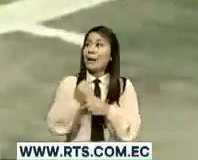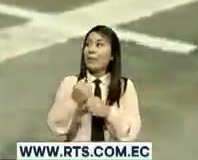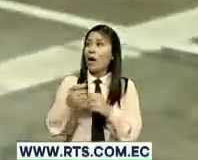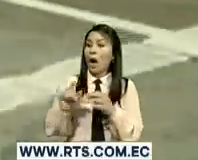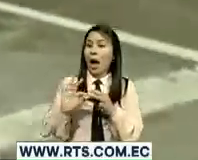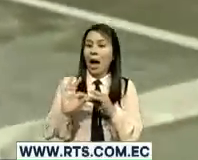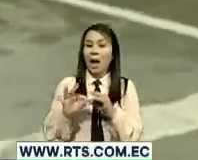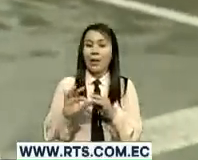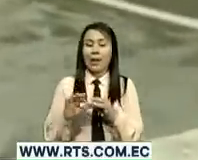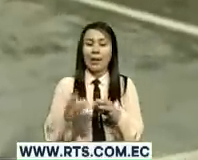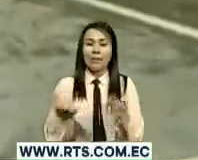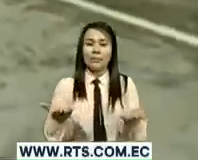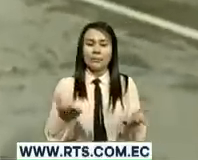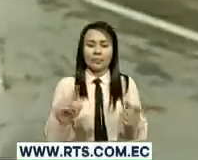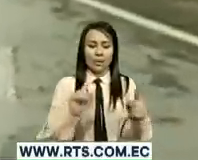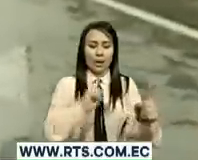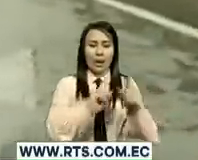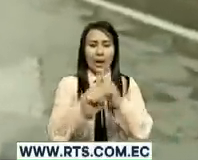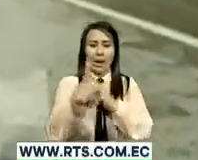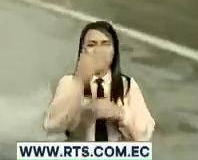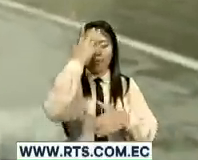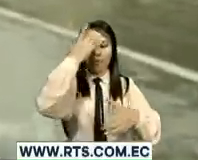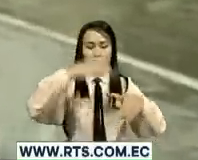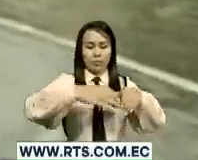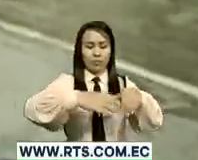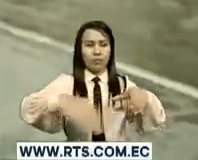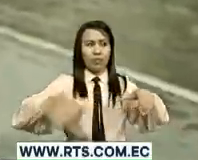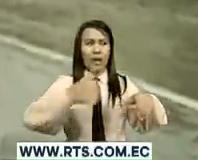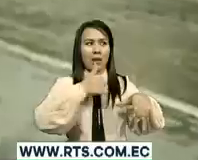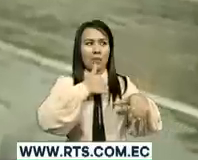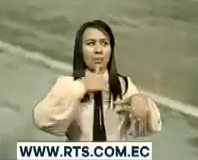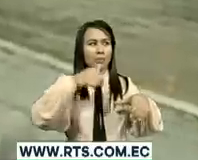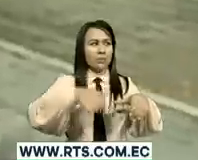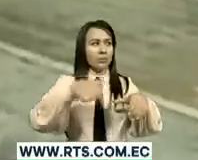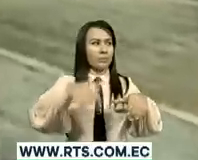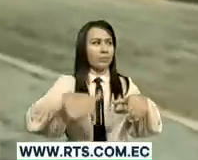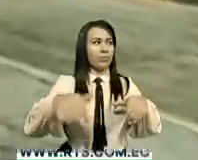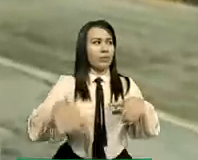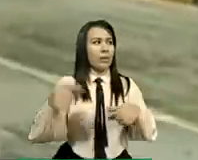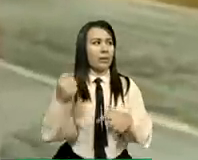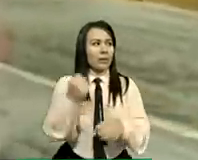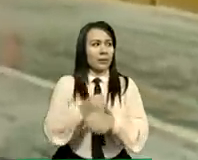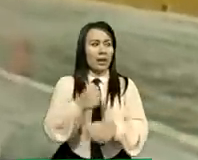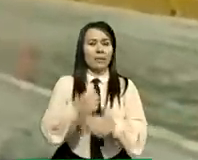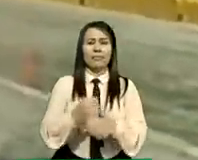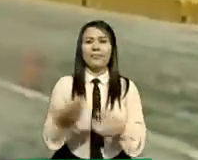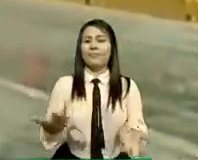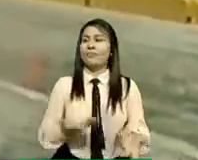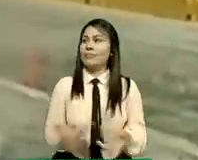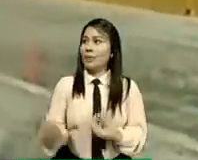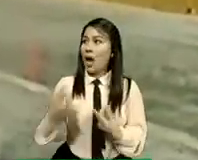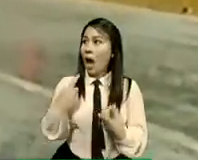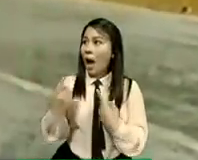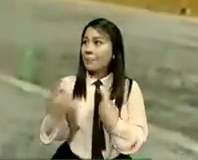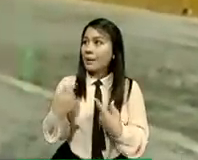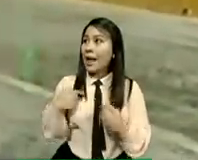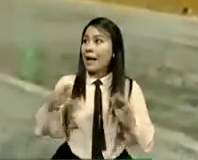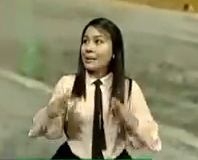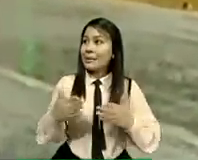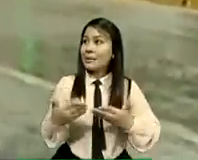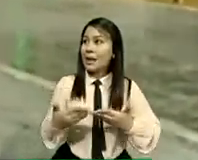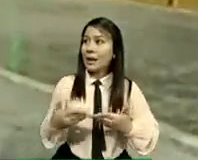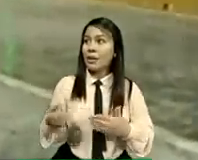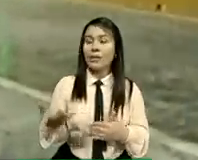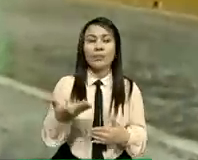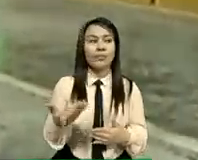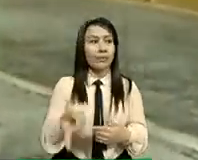y de cambio de un colector de aguas servidas que está colapsado. ¿Qué tiempo va a permanecer cerrado? Esto se cierra la calle Víctor Manuel Rendón